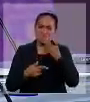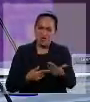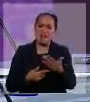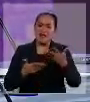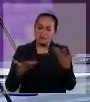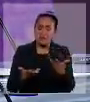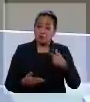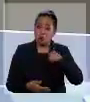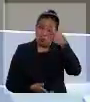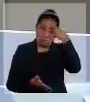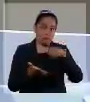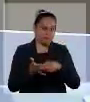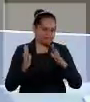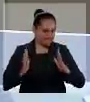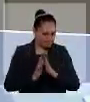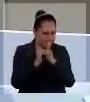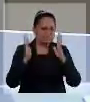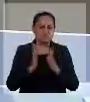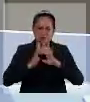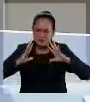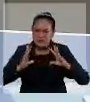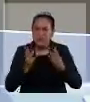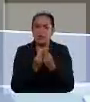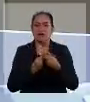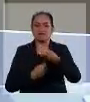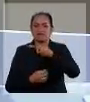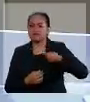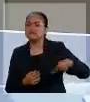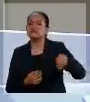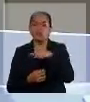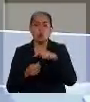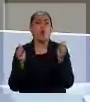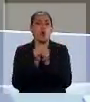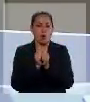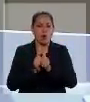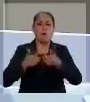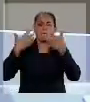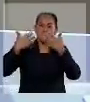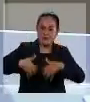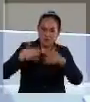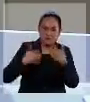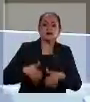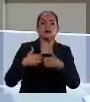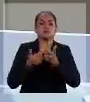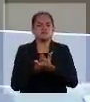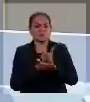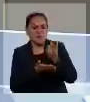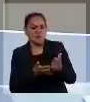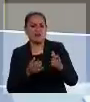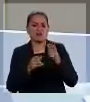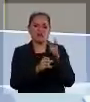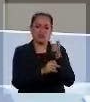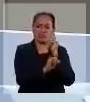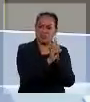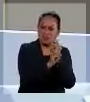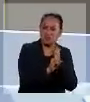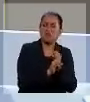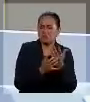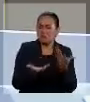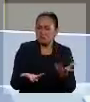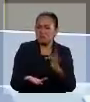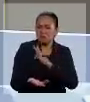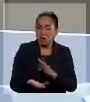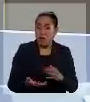mayor participación de la iniciativa privada en la red digital y evidentemente en los centros de trabajo que tienen la mayoría de las empresas existe